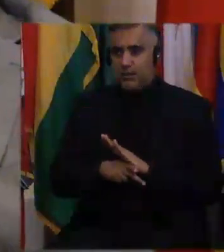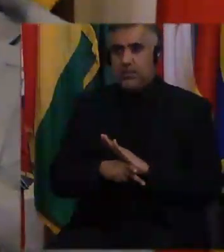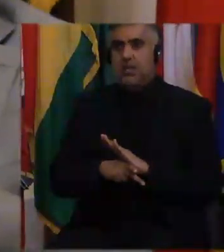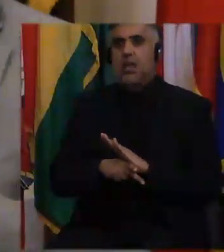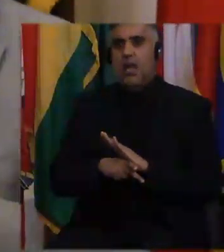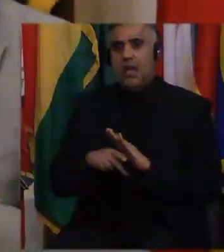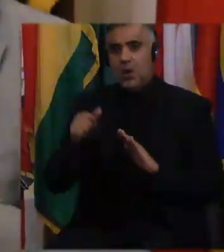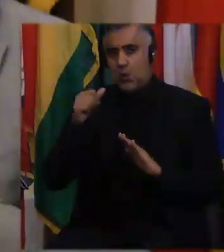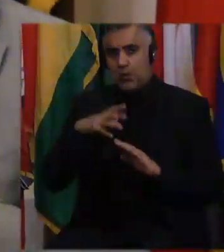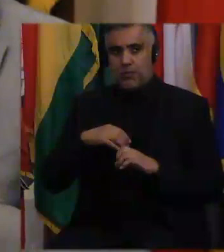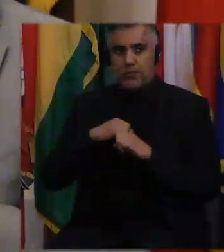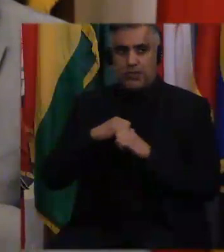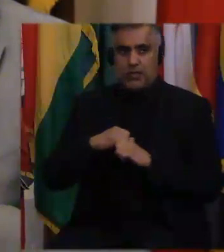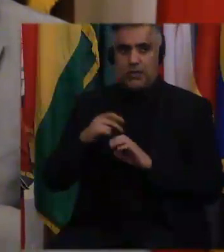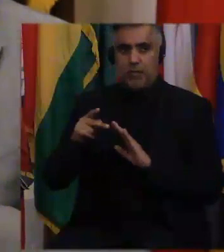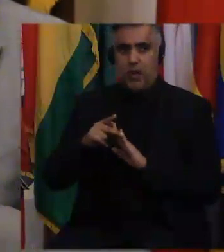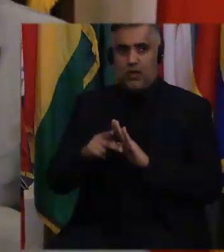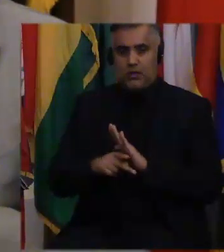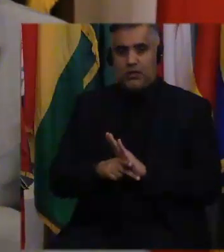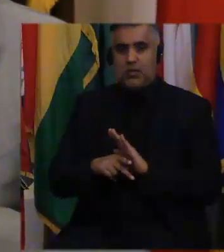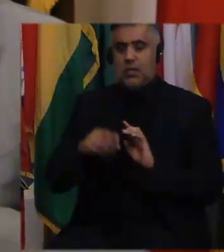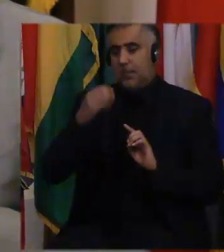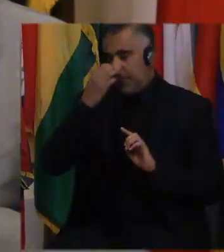la posibilidad